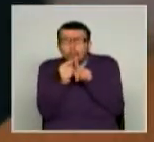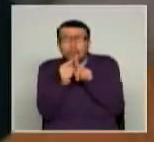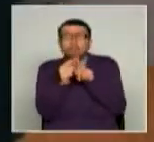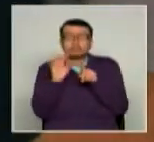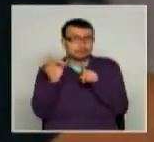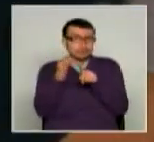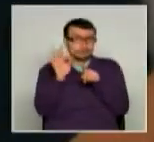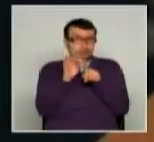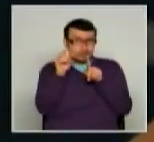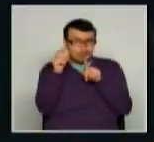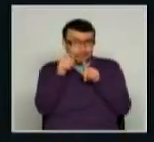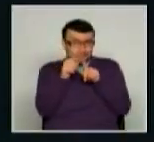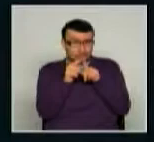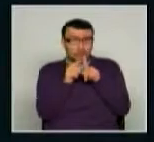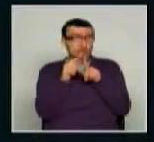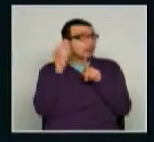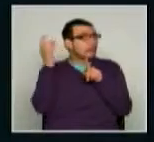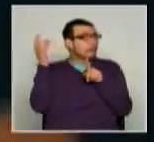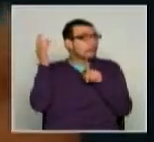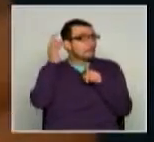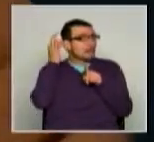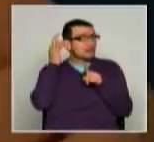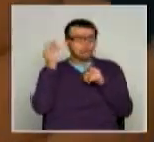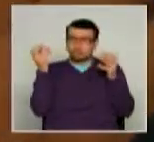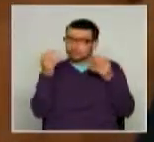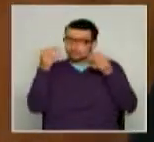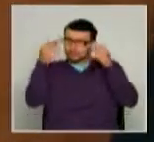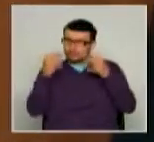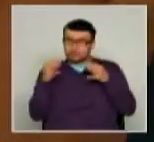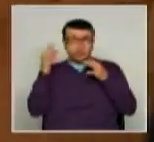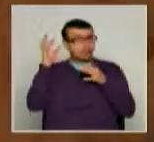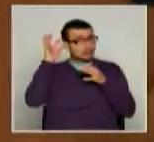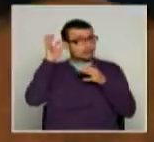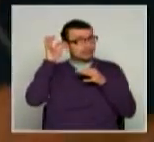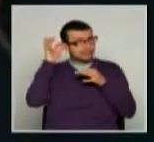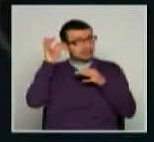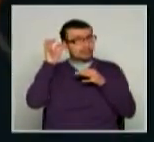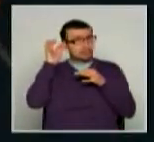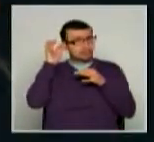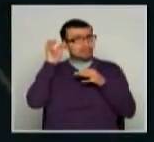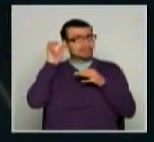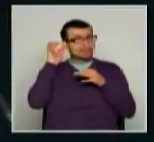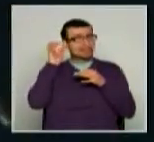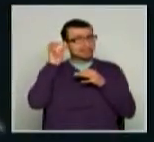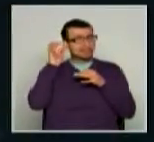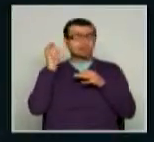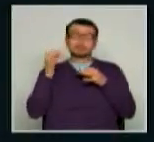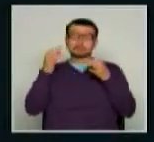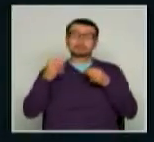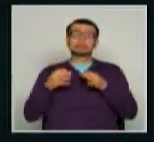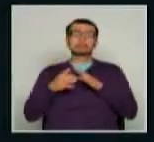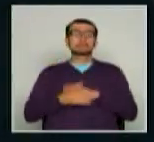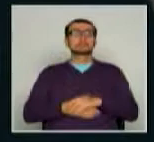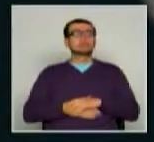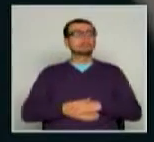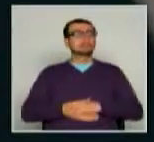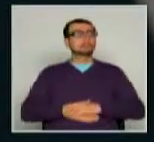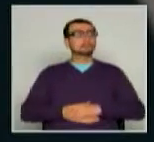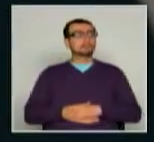este es ubicar el punto, es saber eso que estaba mencionando Javier de la